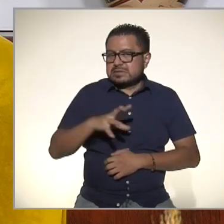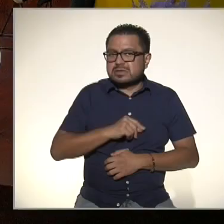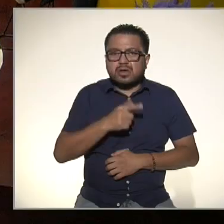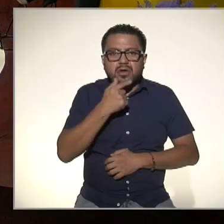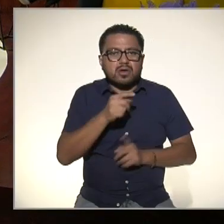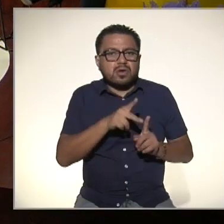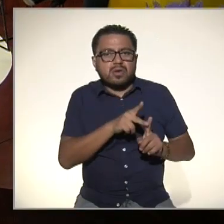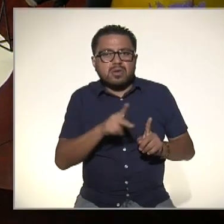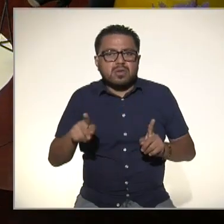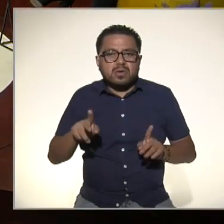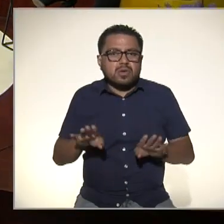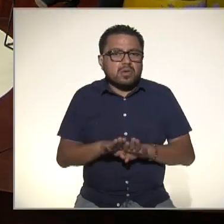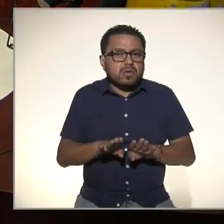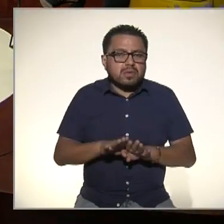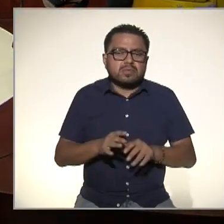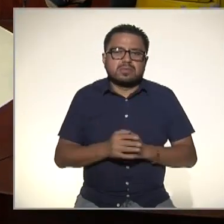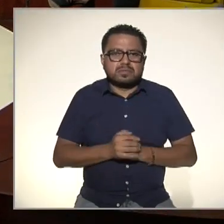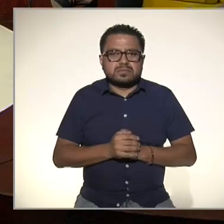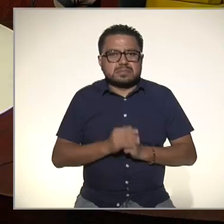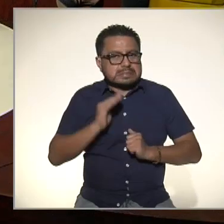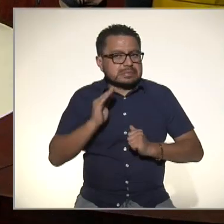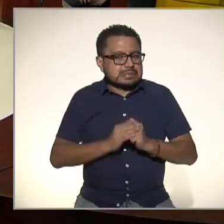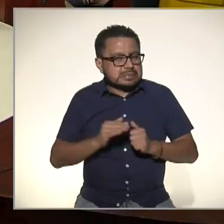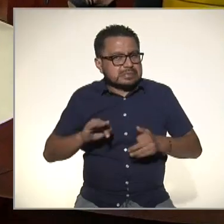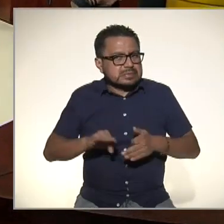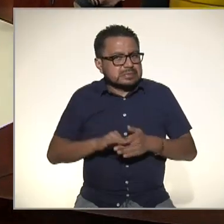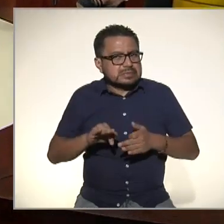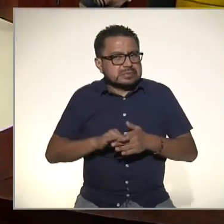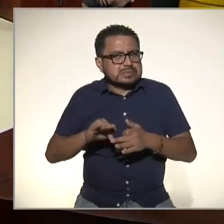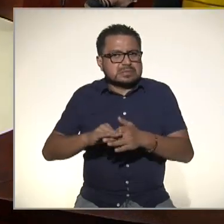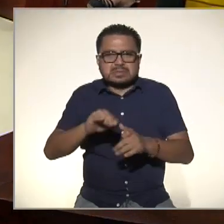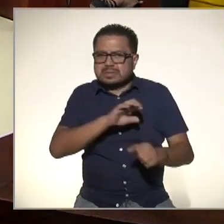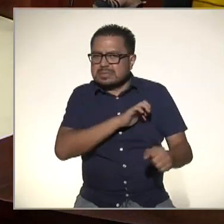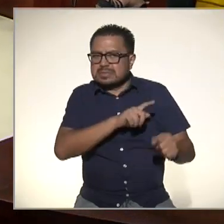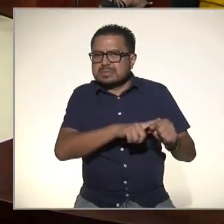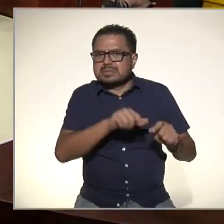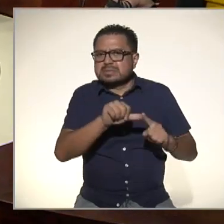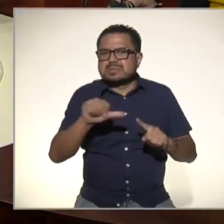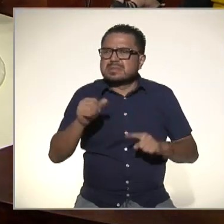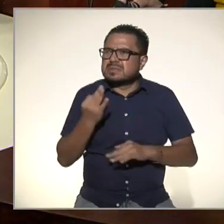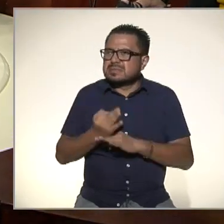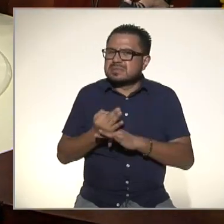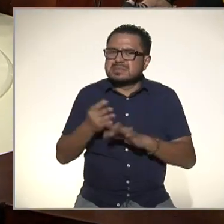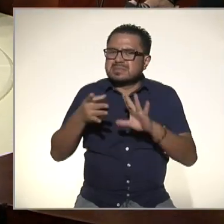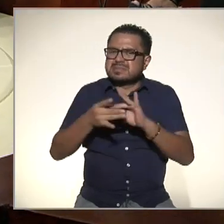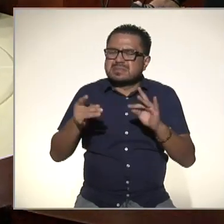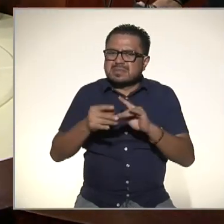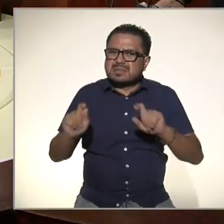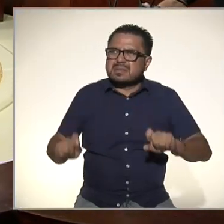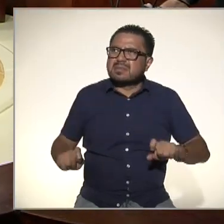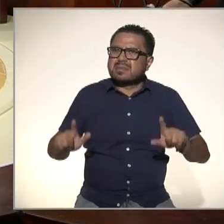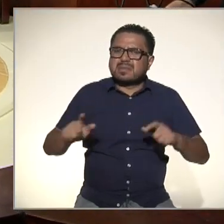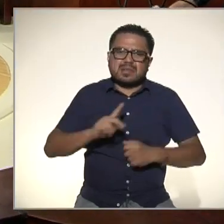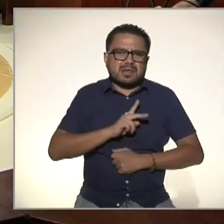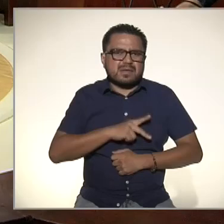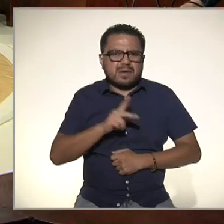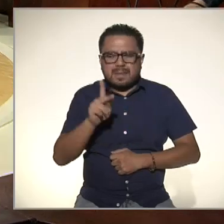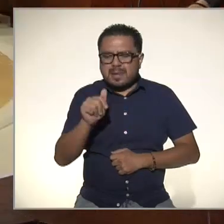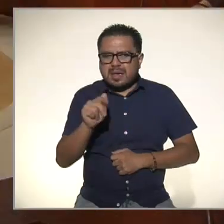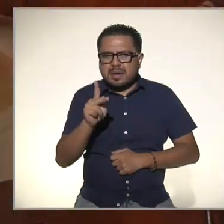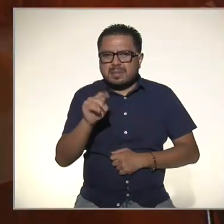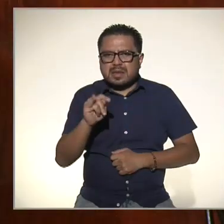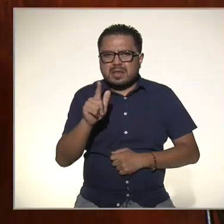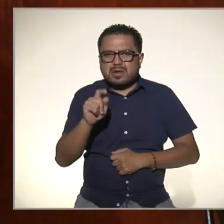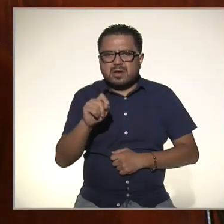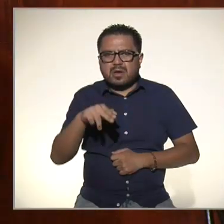hombres? Pues son muy frecuentes, especialmente como lo mencionaba la cápsula, el virus de papiloma es la